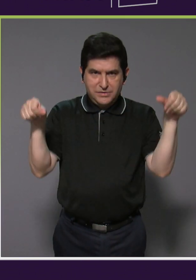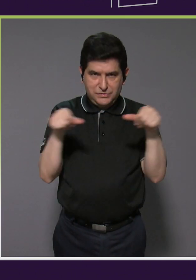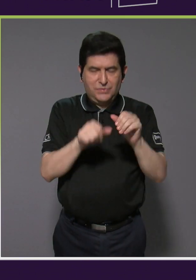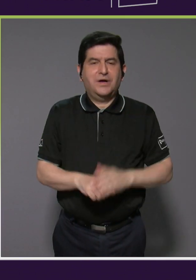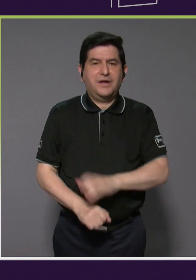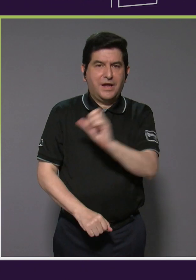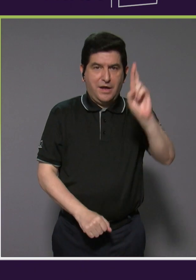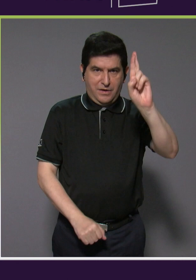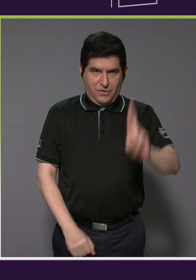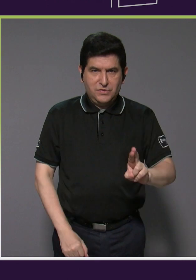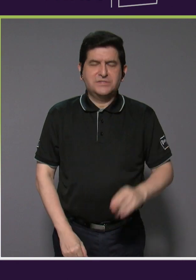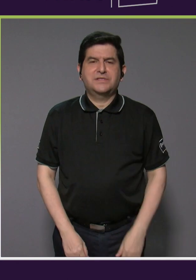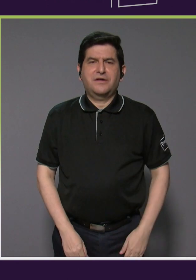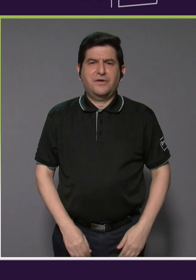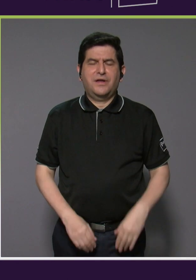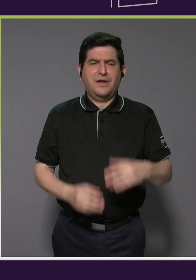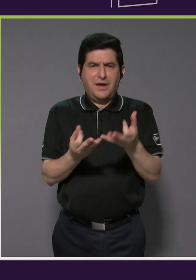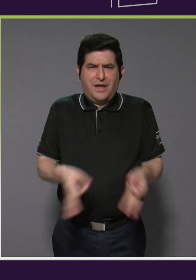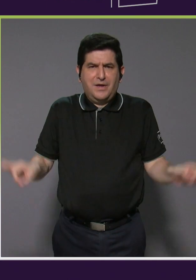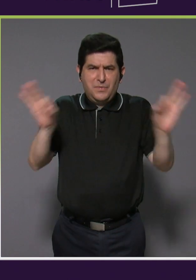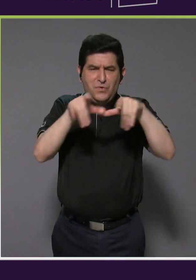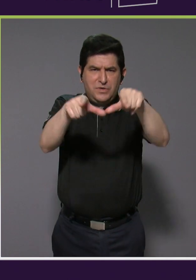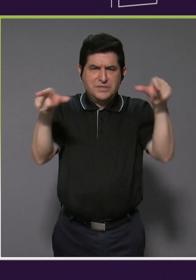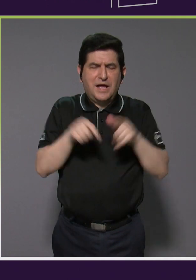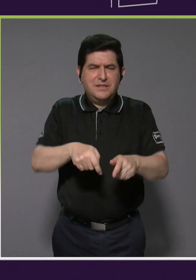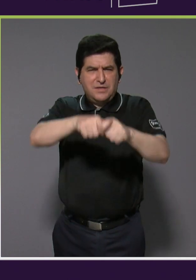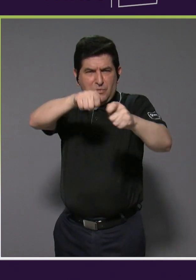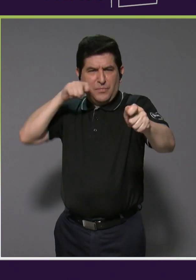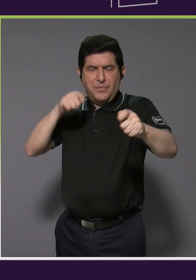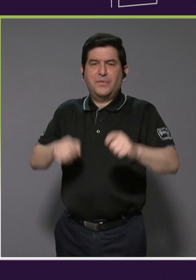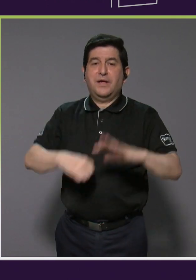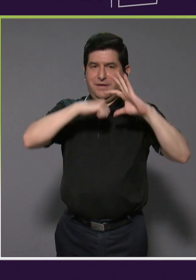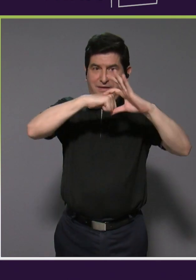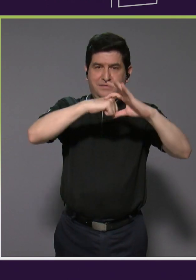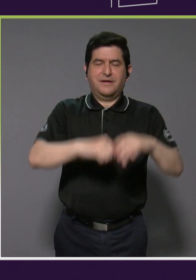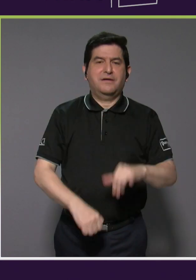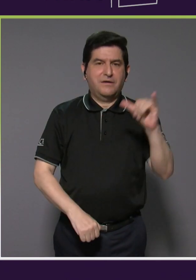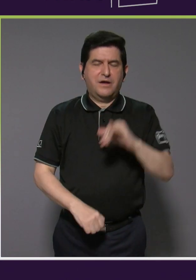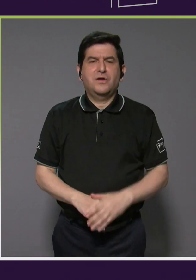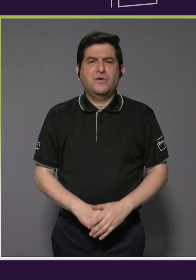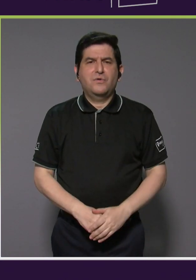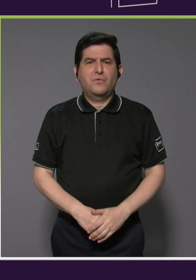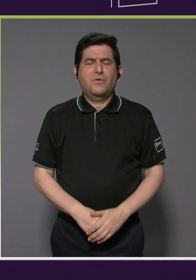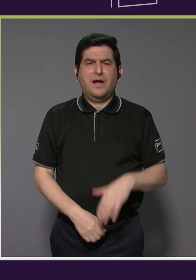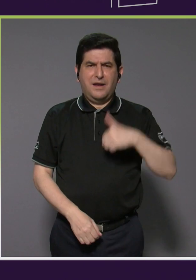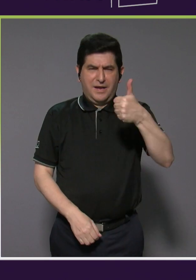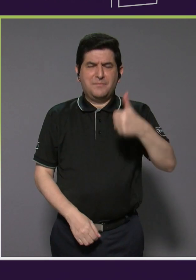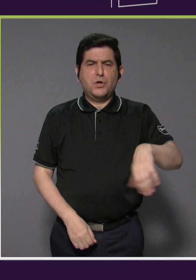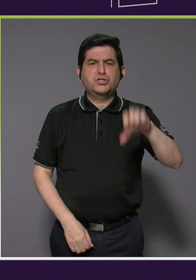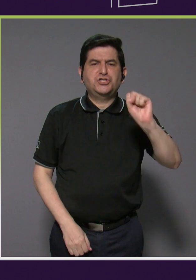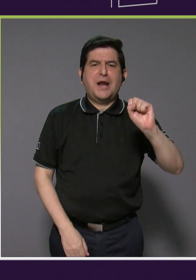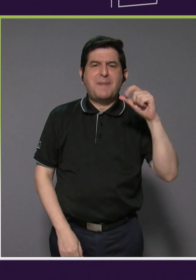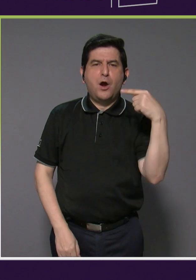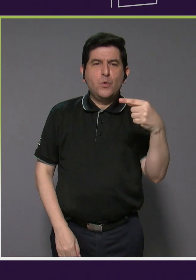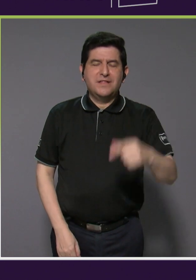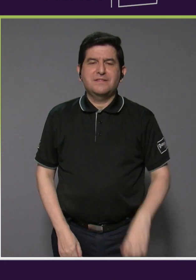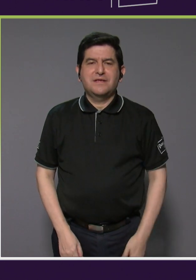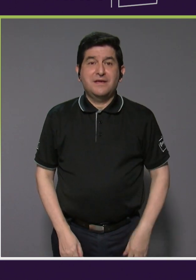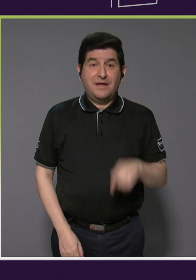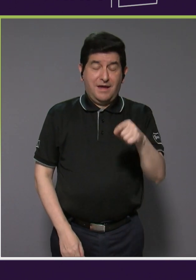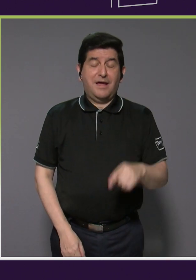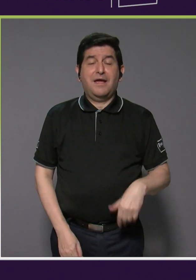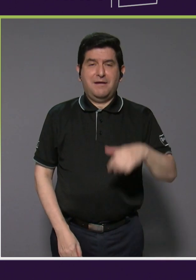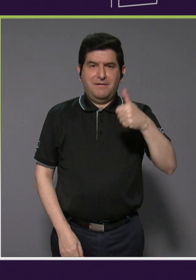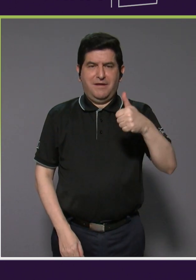colocando a Costa Rica en lo más destacado del paratiro con arco del planeta. También lo hizo el campeón paralímpico Sherman Witty, que brilló en el Grand Prix